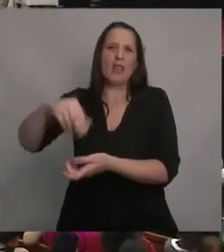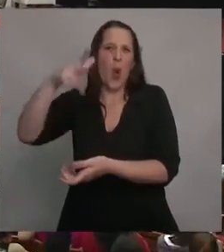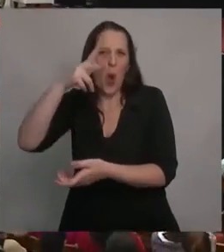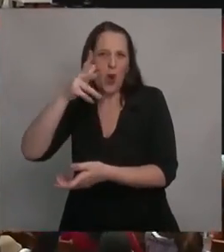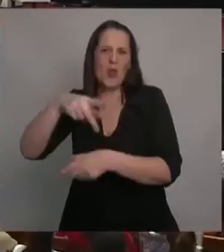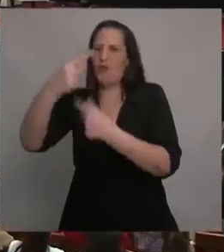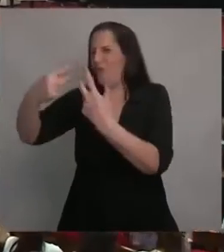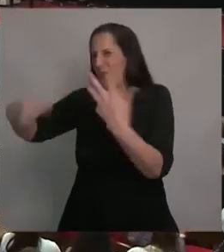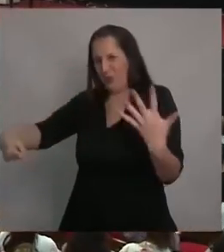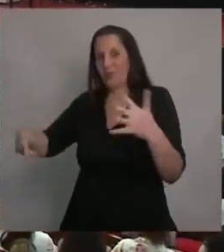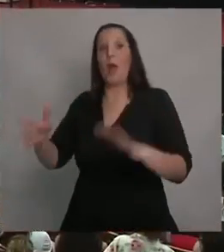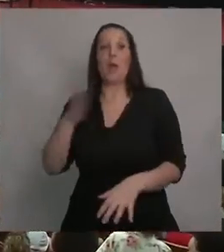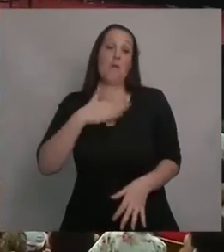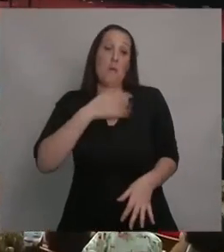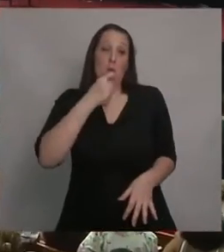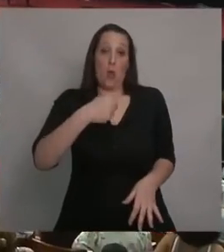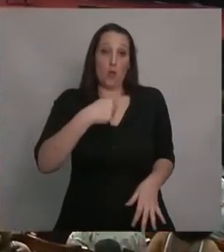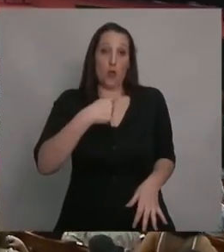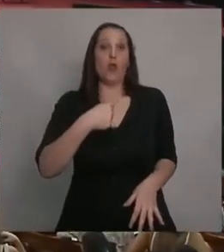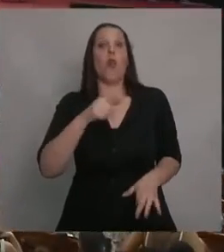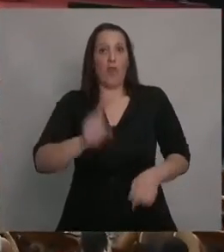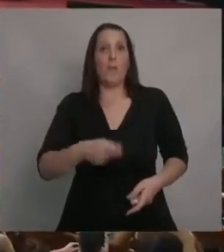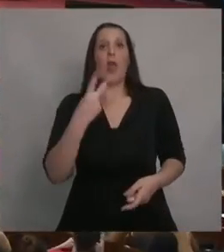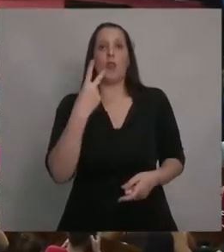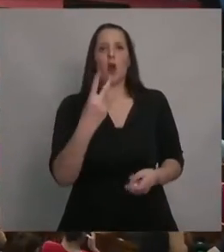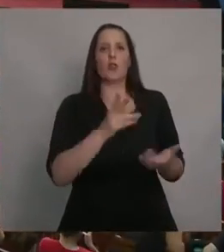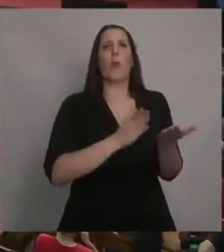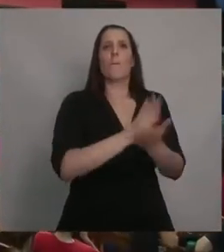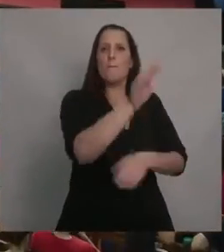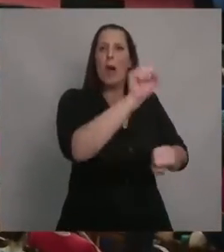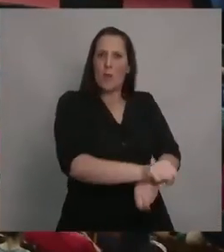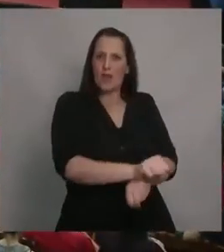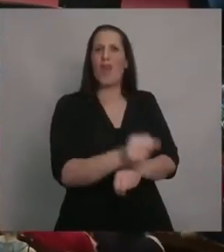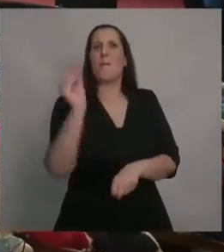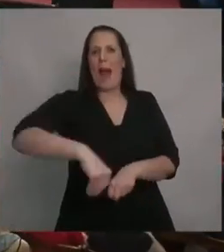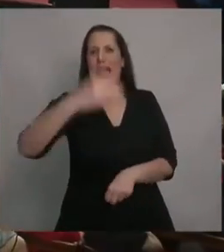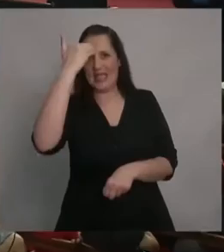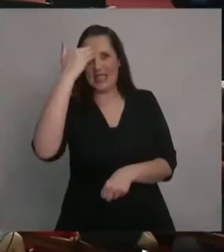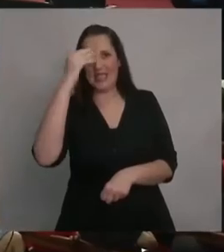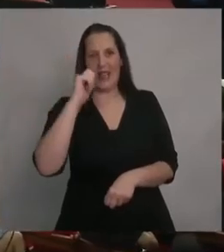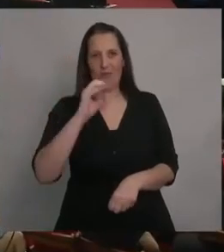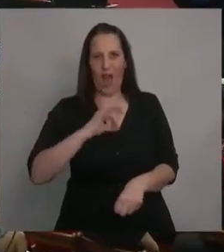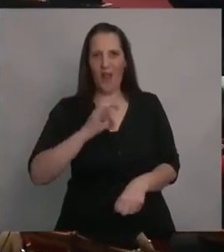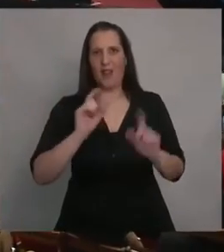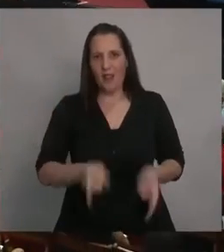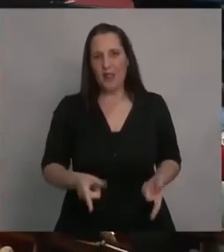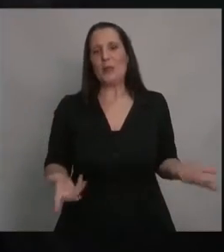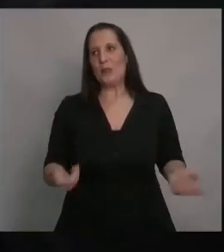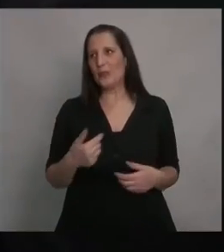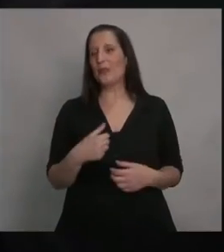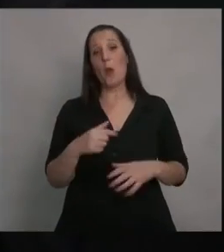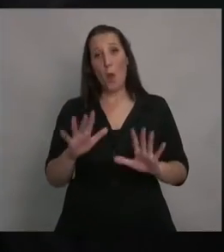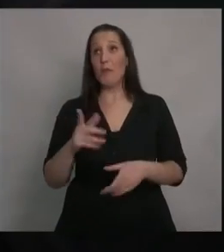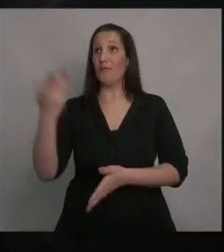19. Y en el caso mío, 1 cadena perpetua más 15 años. Bueno, después llegó el proceso de mandarnos para las prisiones. Y